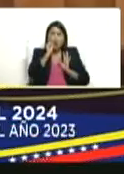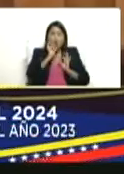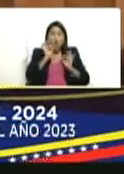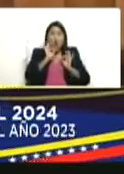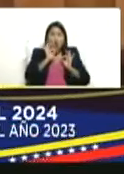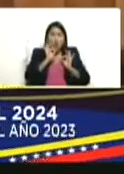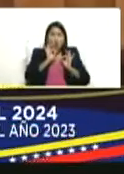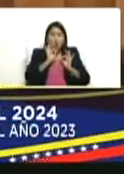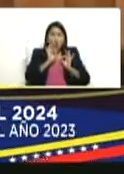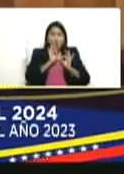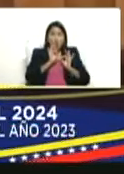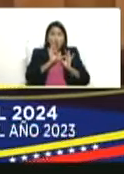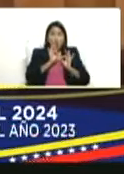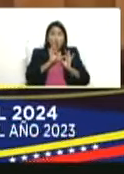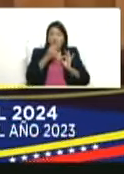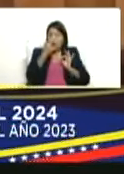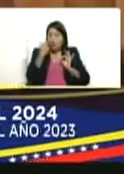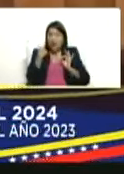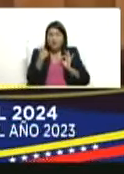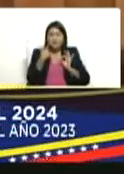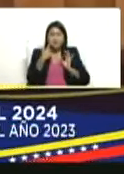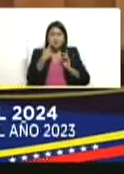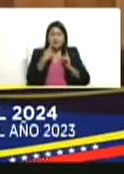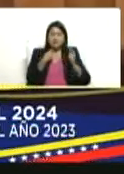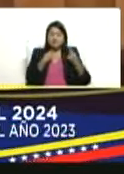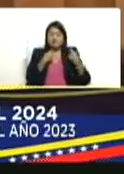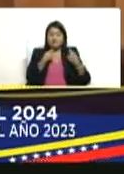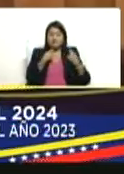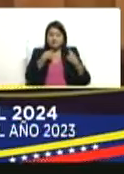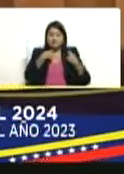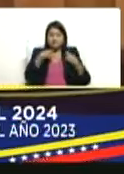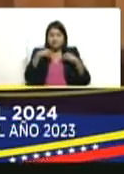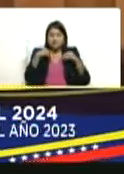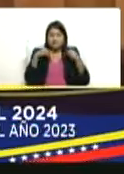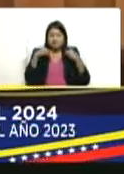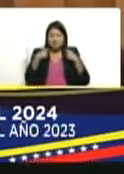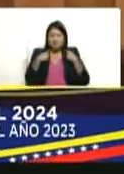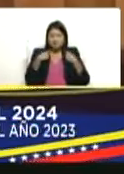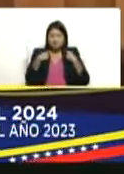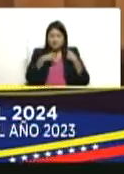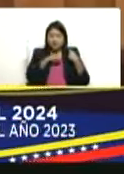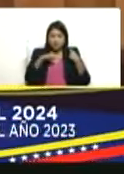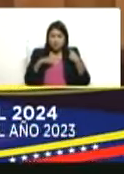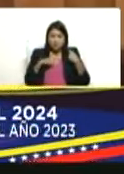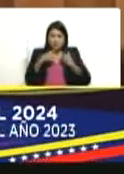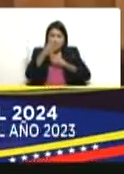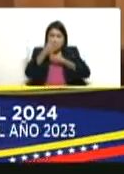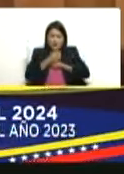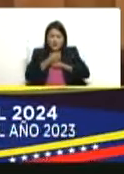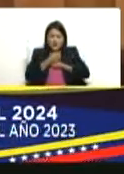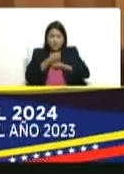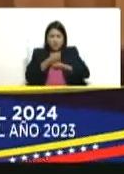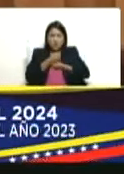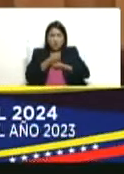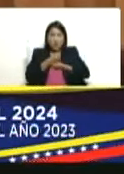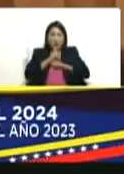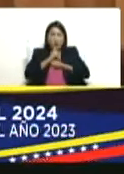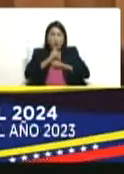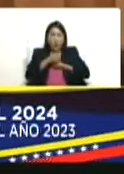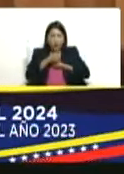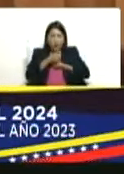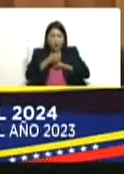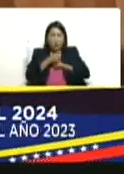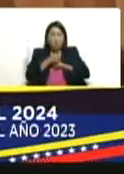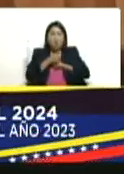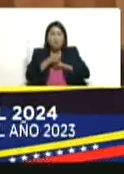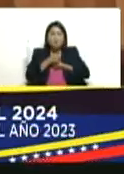domina la arrogancia, las ambiciones e intereses personalistas, el ego, el odio y el